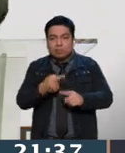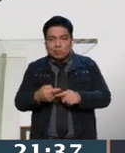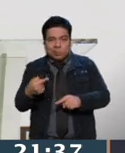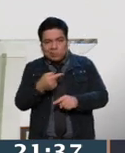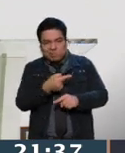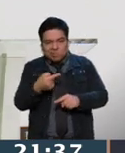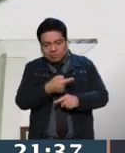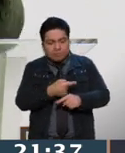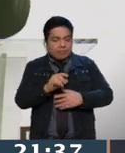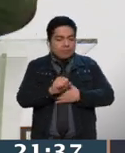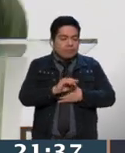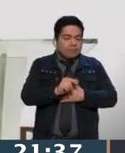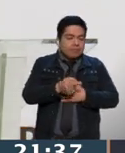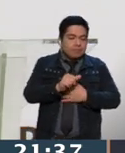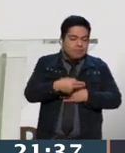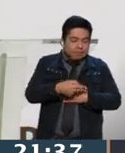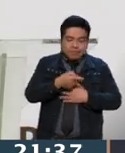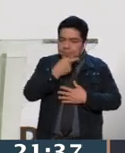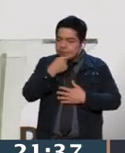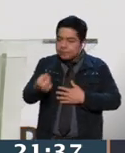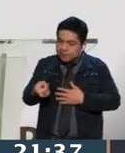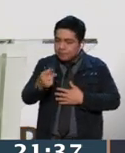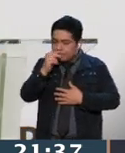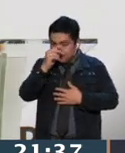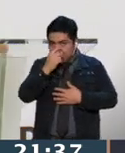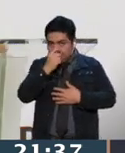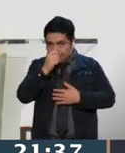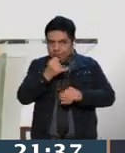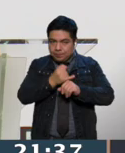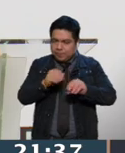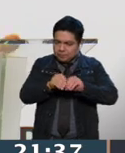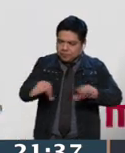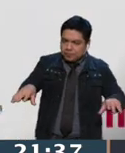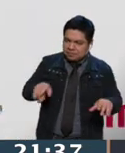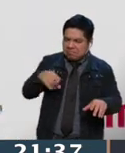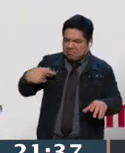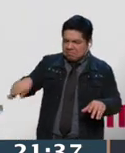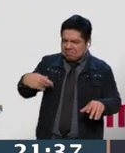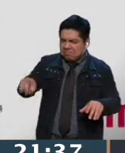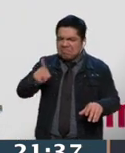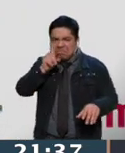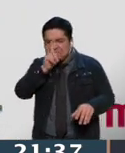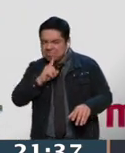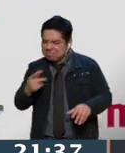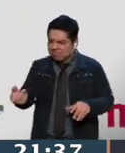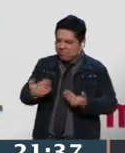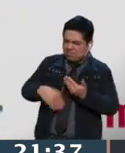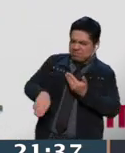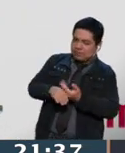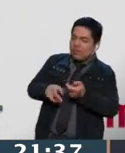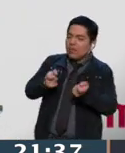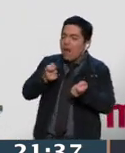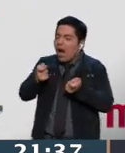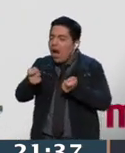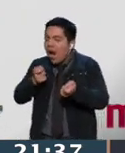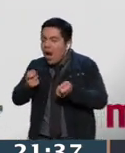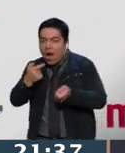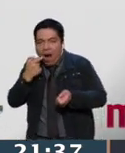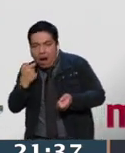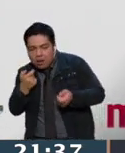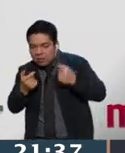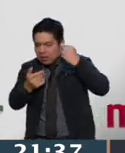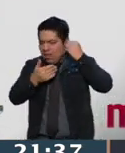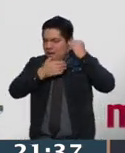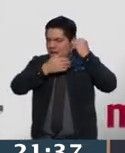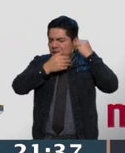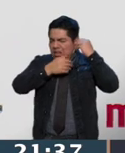de Morena, Sebastián Ramírez Mendoza. Informó que para enfrentar las mentiras que tienen la intención de manipular la voluntad popular y